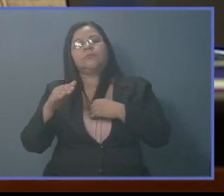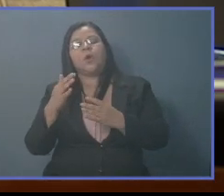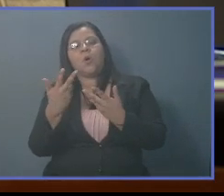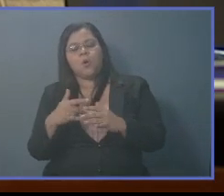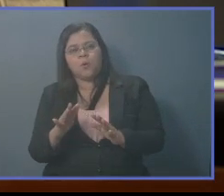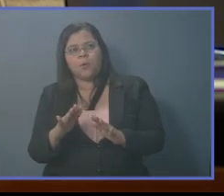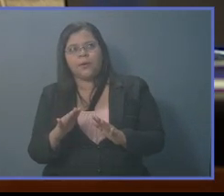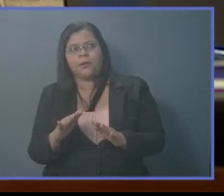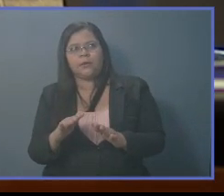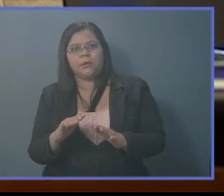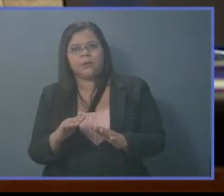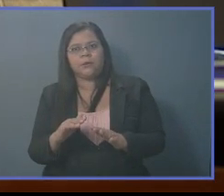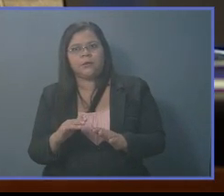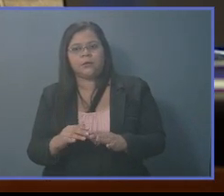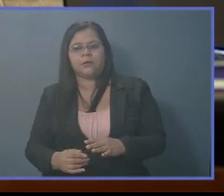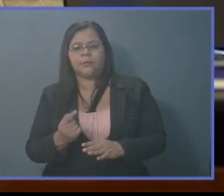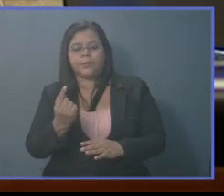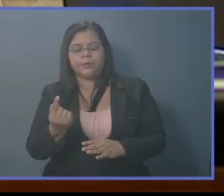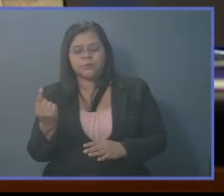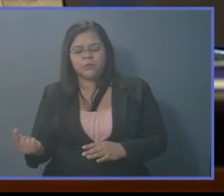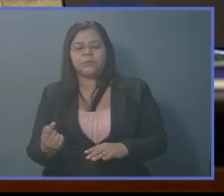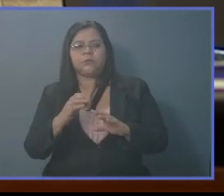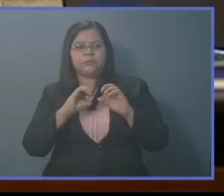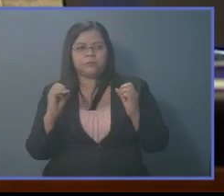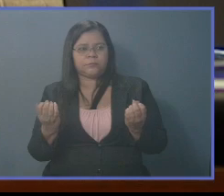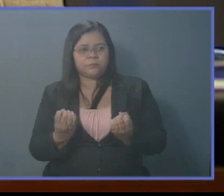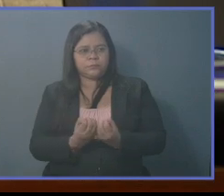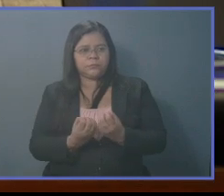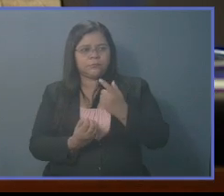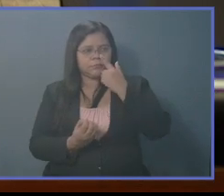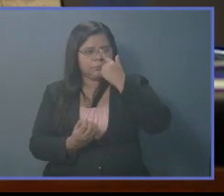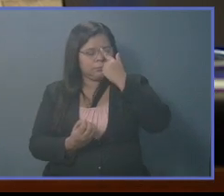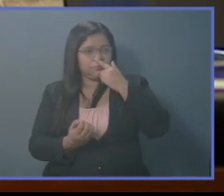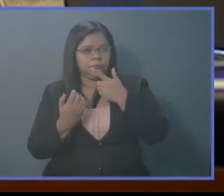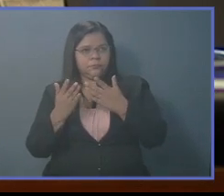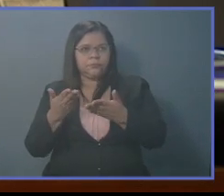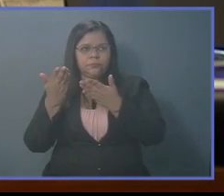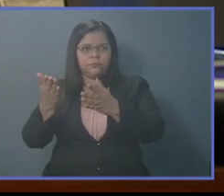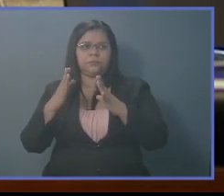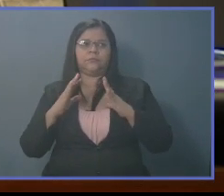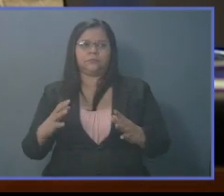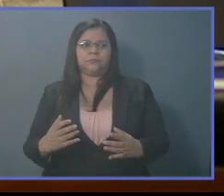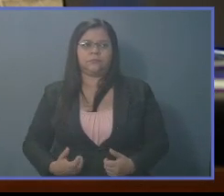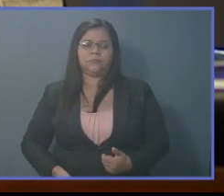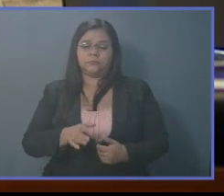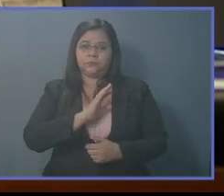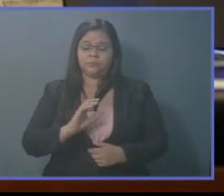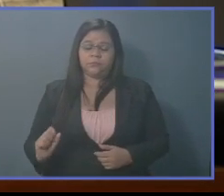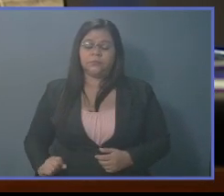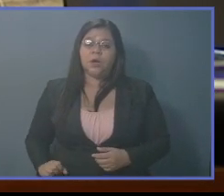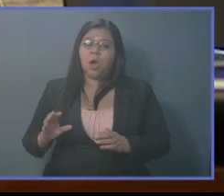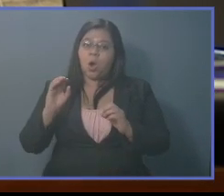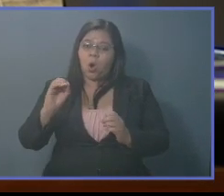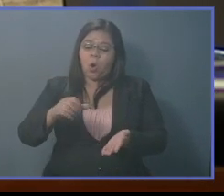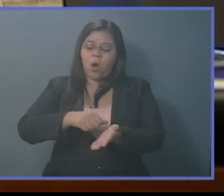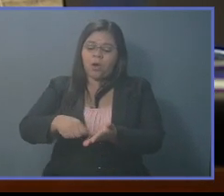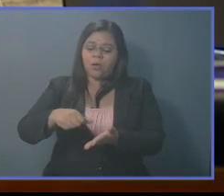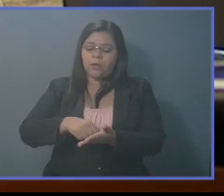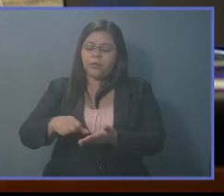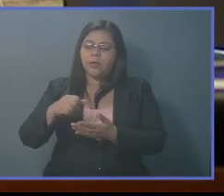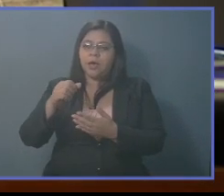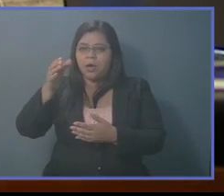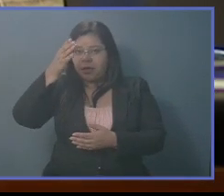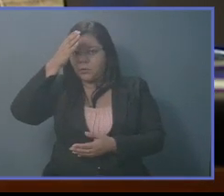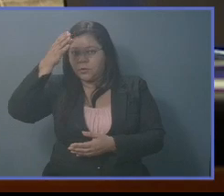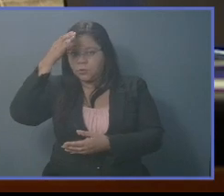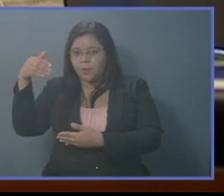cualquier persona, organismo o entidad y que sean entregados al Gobierno de la República o consejos municipales en concepto de donación para